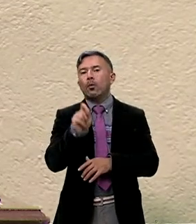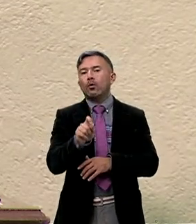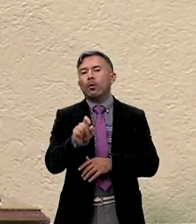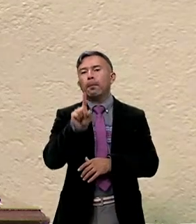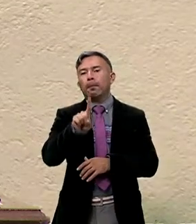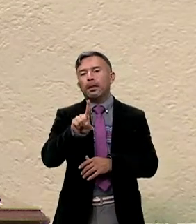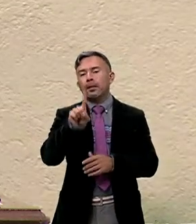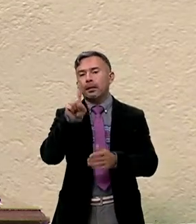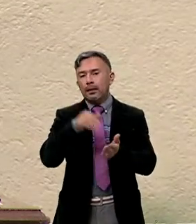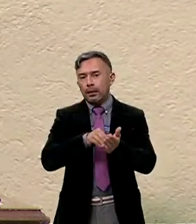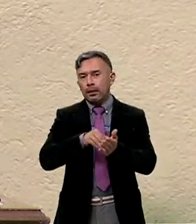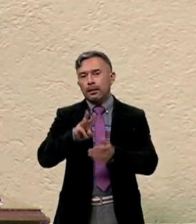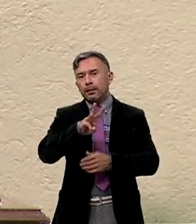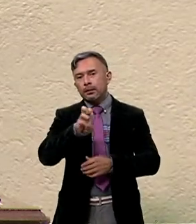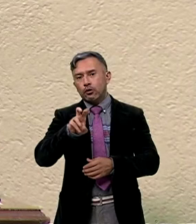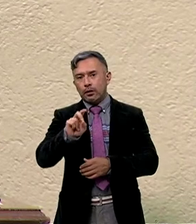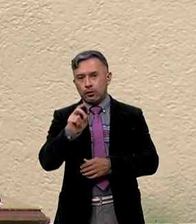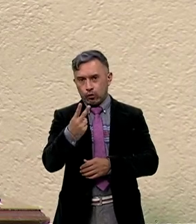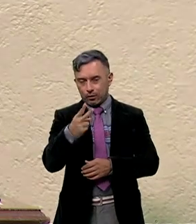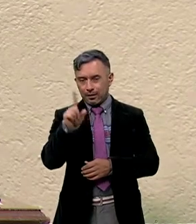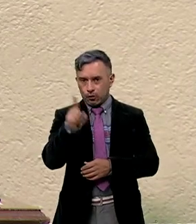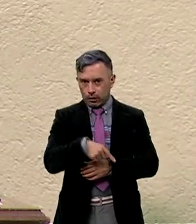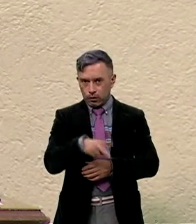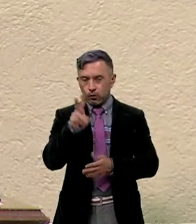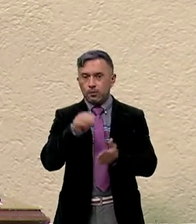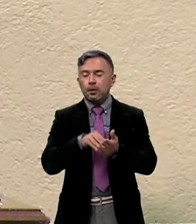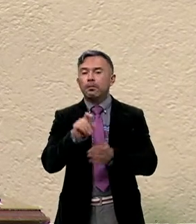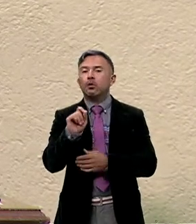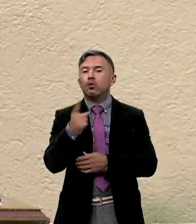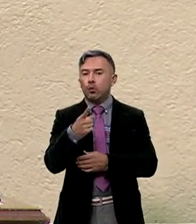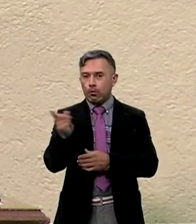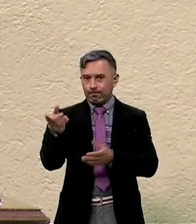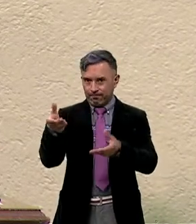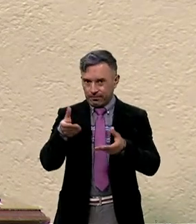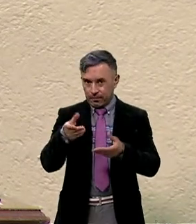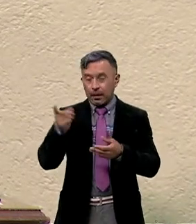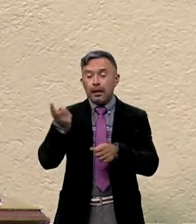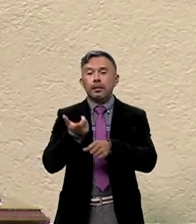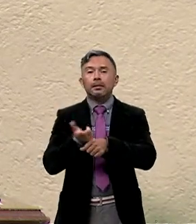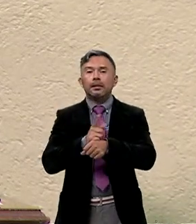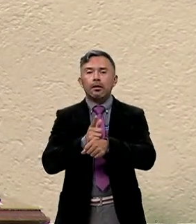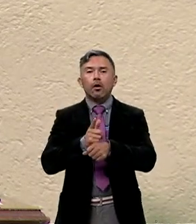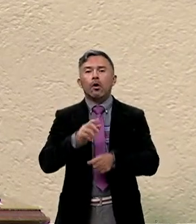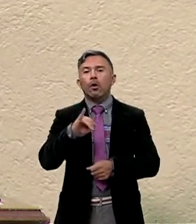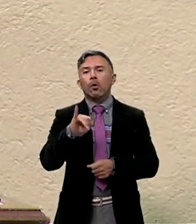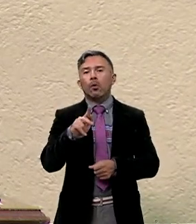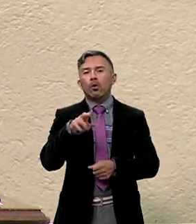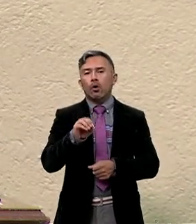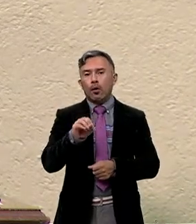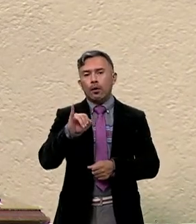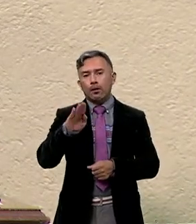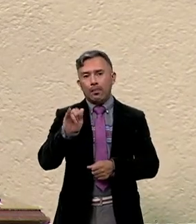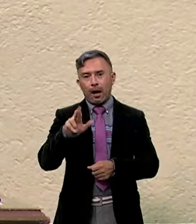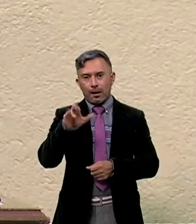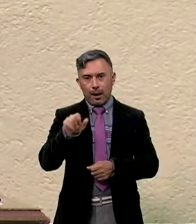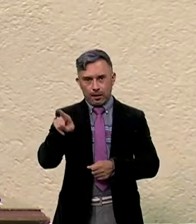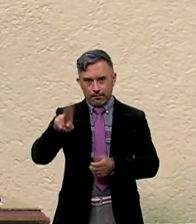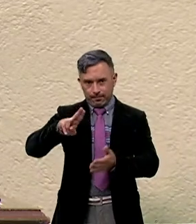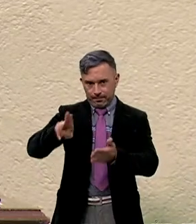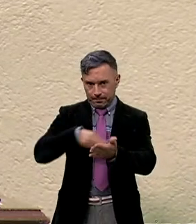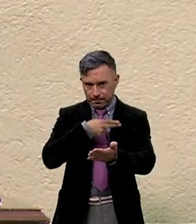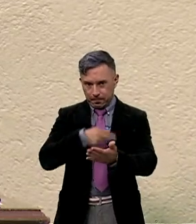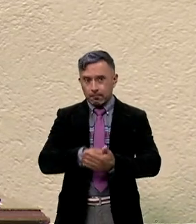1.332 diagonal 2021 asignado por el licenciado julio scherer ibarra quien señaló